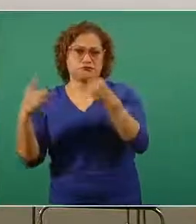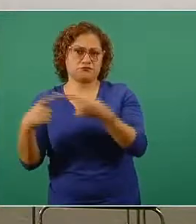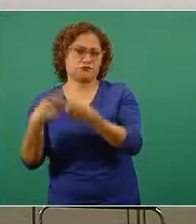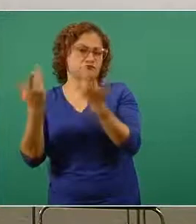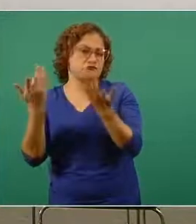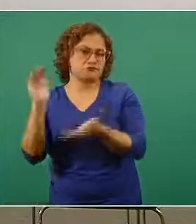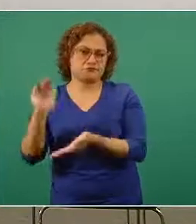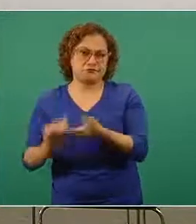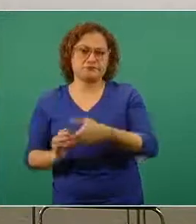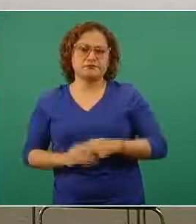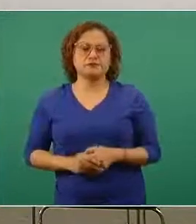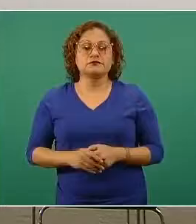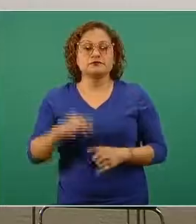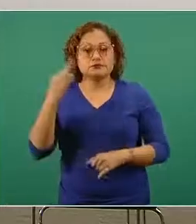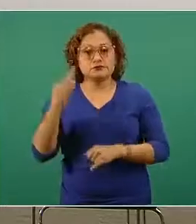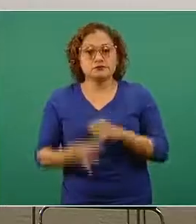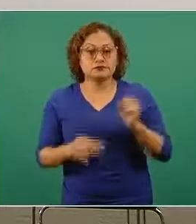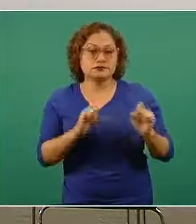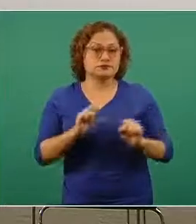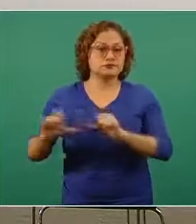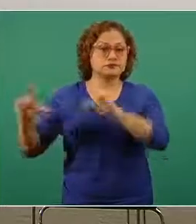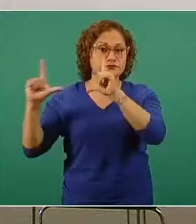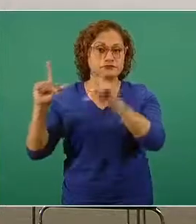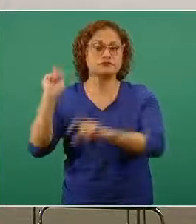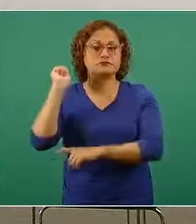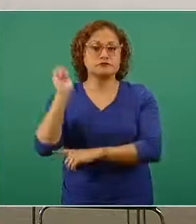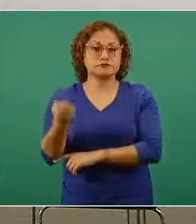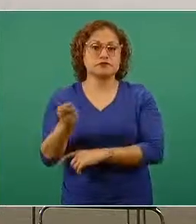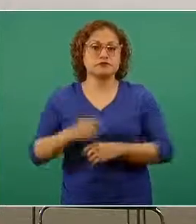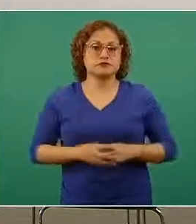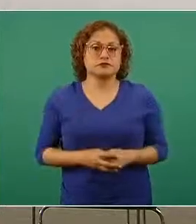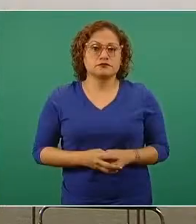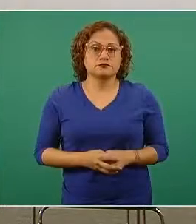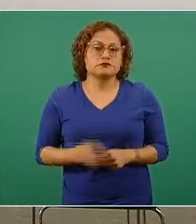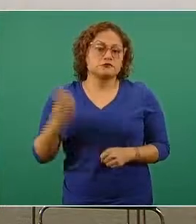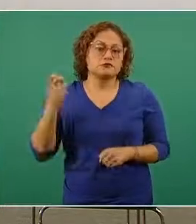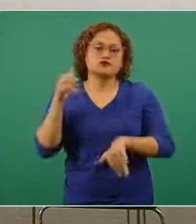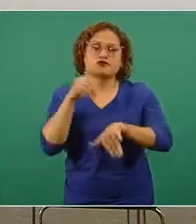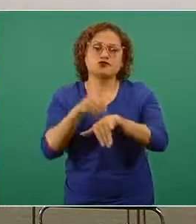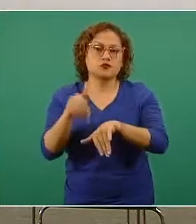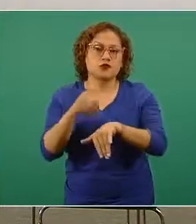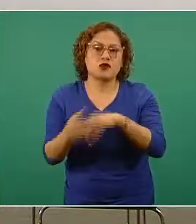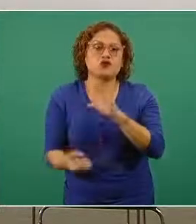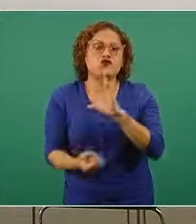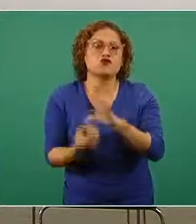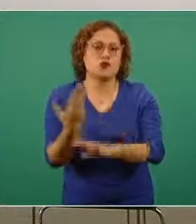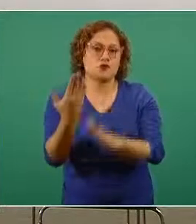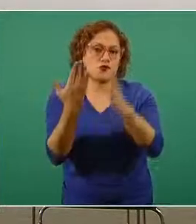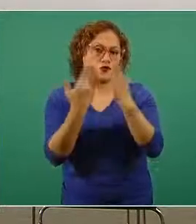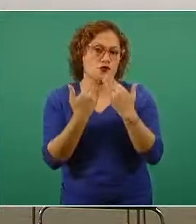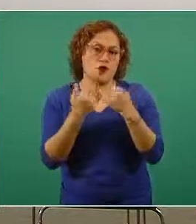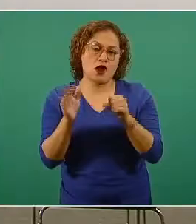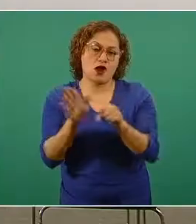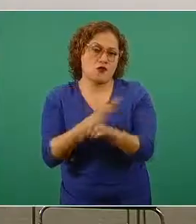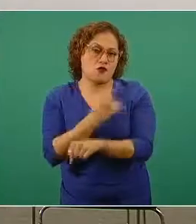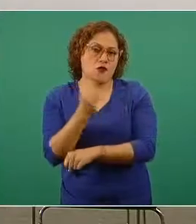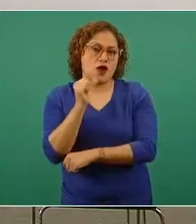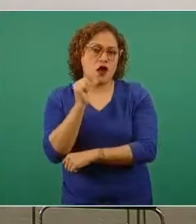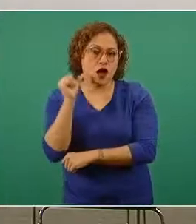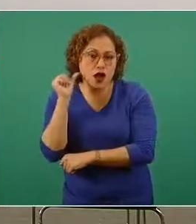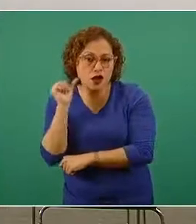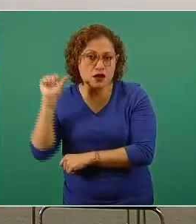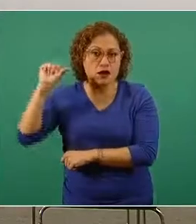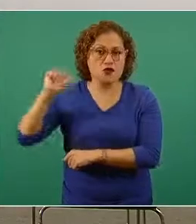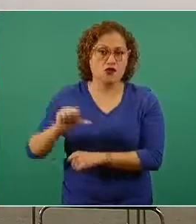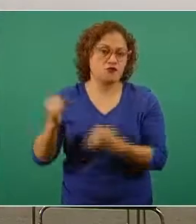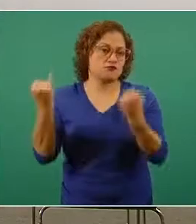la última diapositiva, es una diapositiva que no tiene actualización en función de números, dado que del día de ayer para hoy no se han recibido